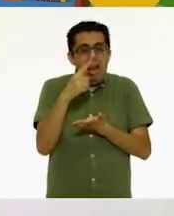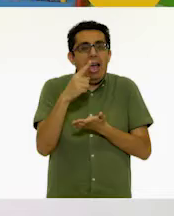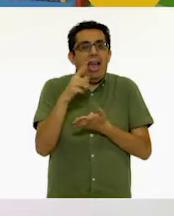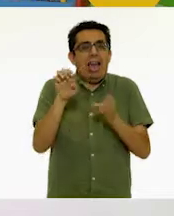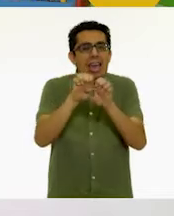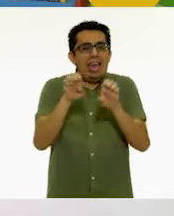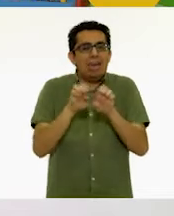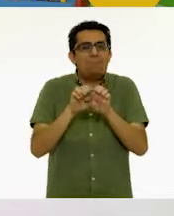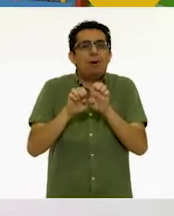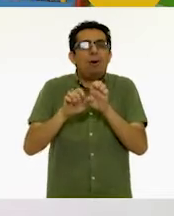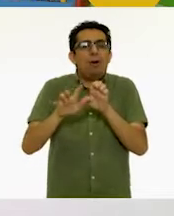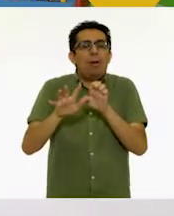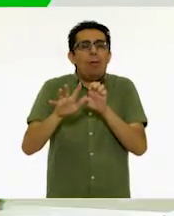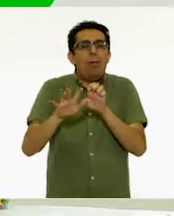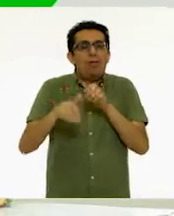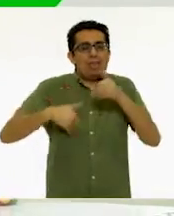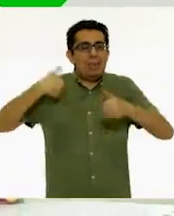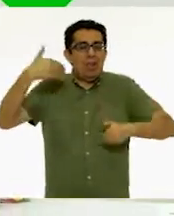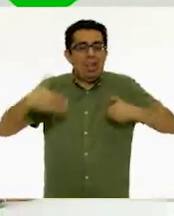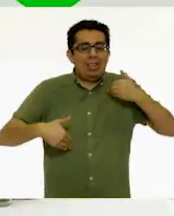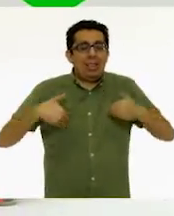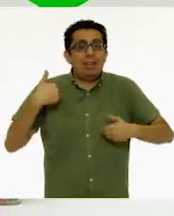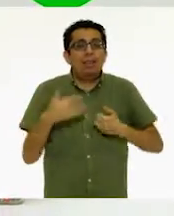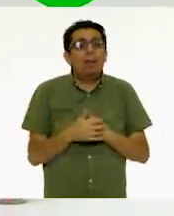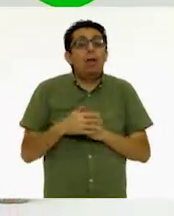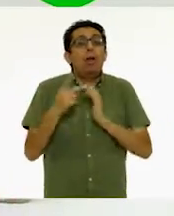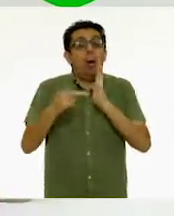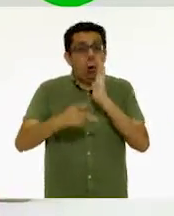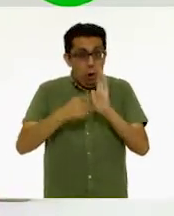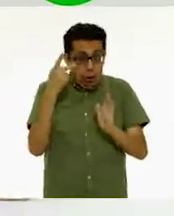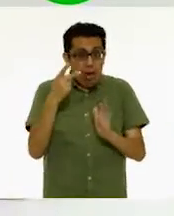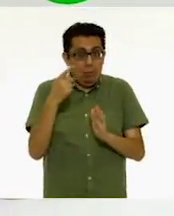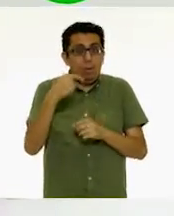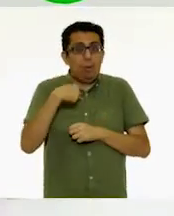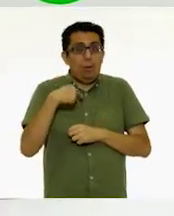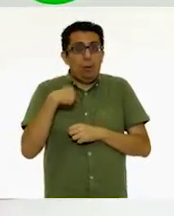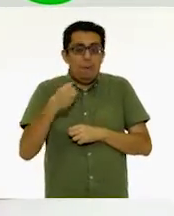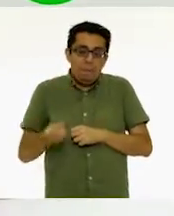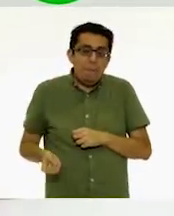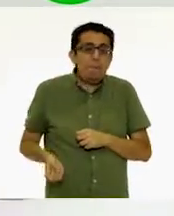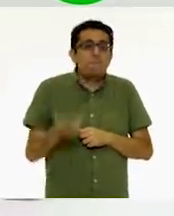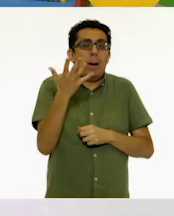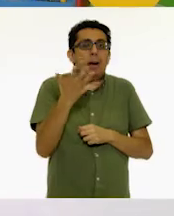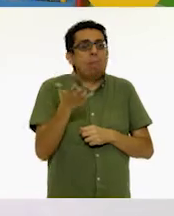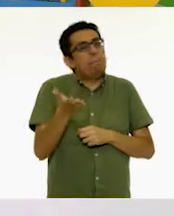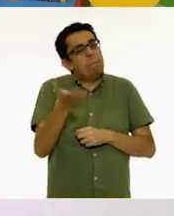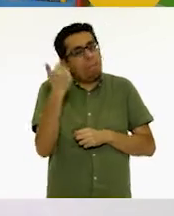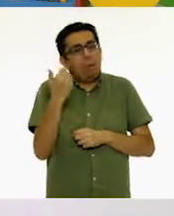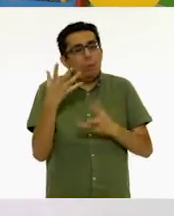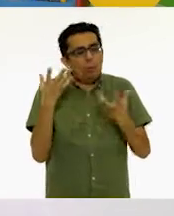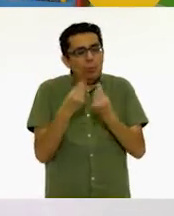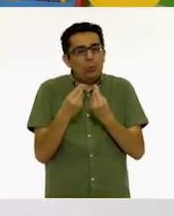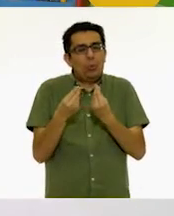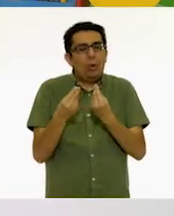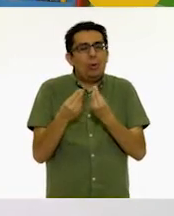divertidos! Tiro una vez más yo. ¡Vamos, traviesos! ¡Sí!